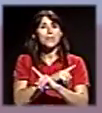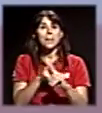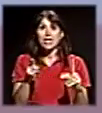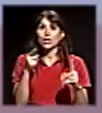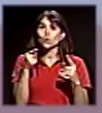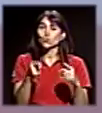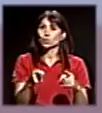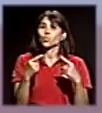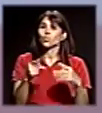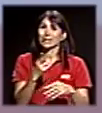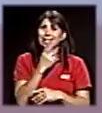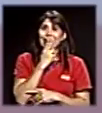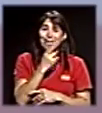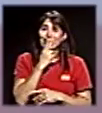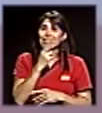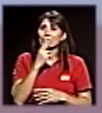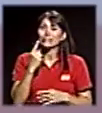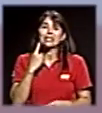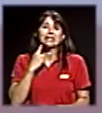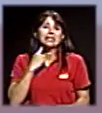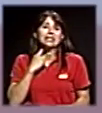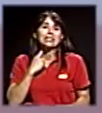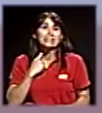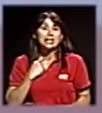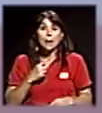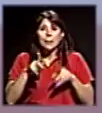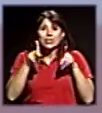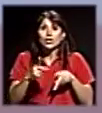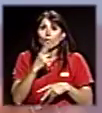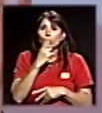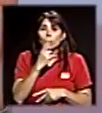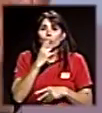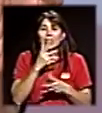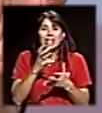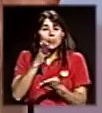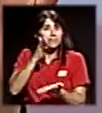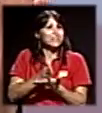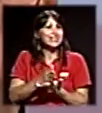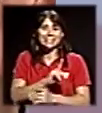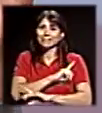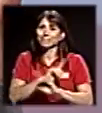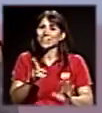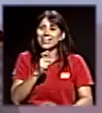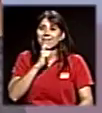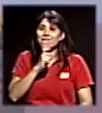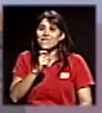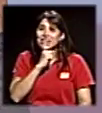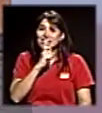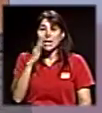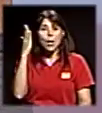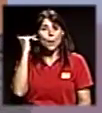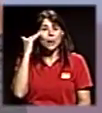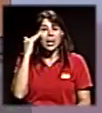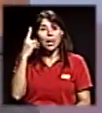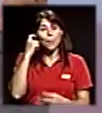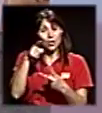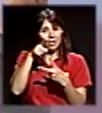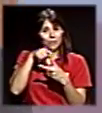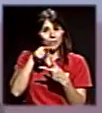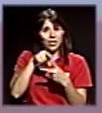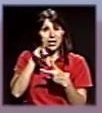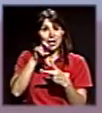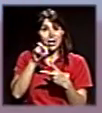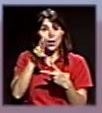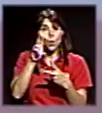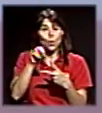adictivas el dejar de fumar es una de las más difíciles que hay Porque te agarra por dos lados hay neuroquímicos que suben